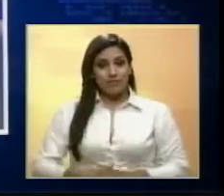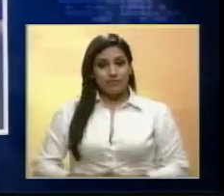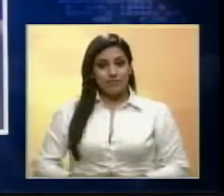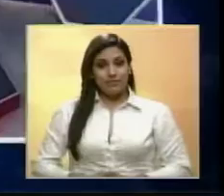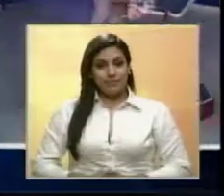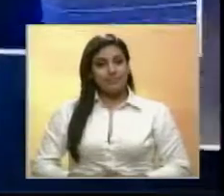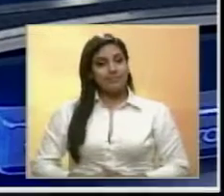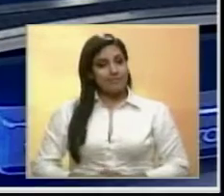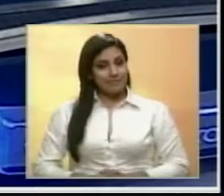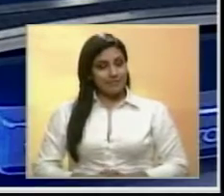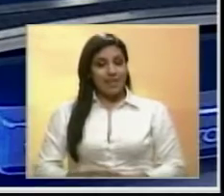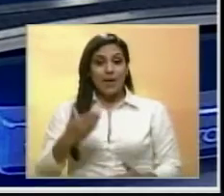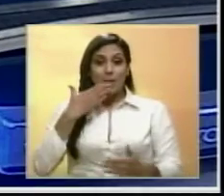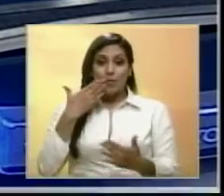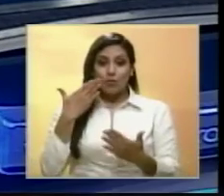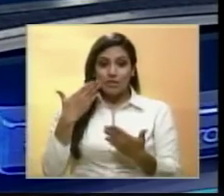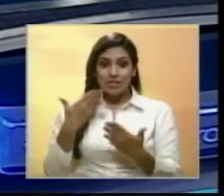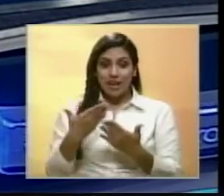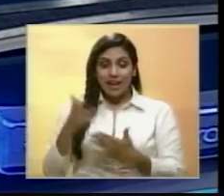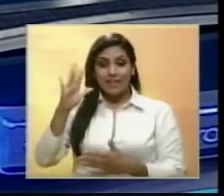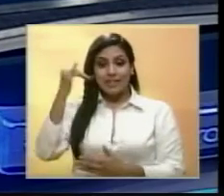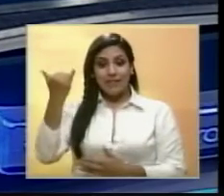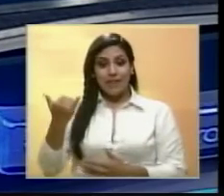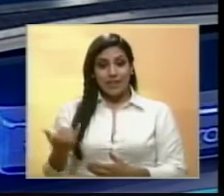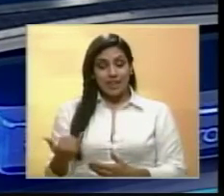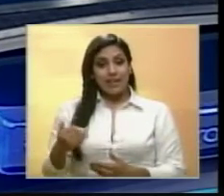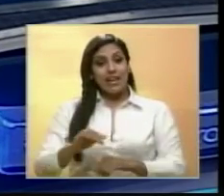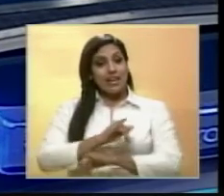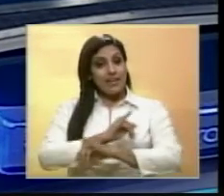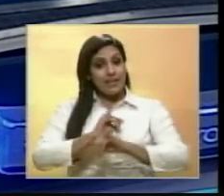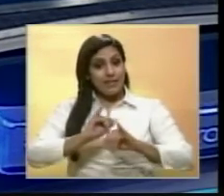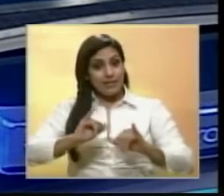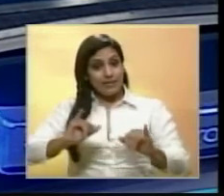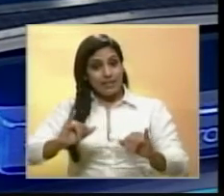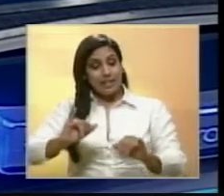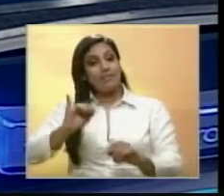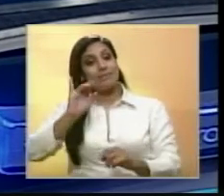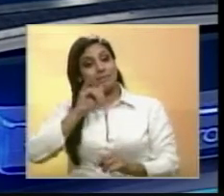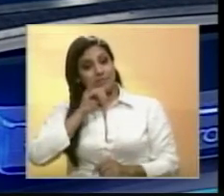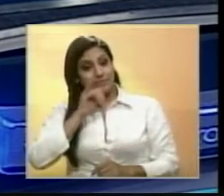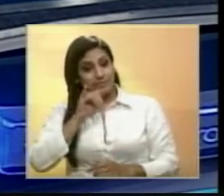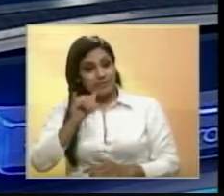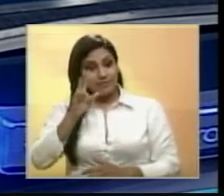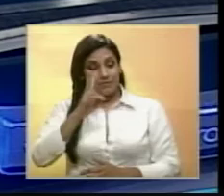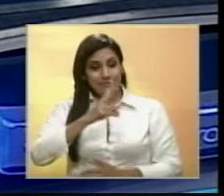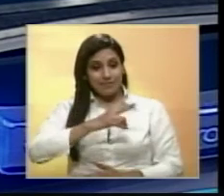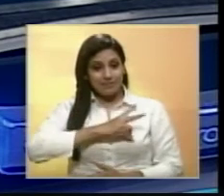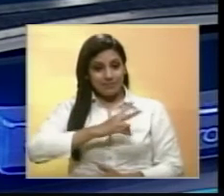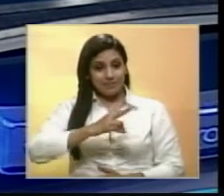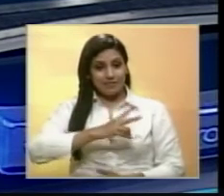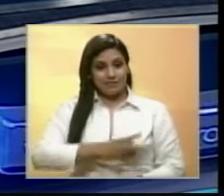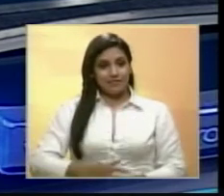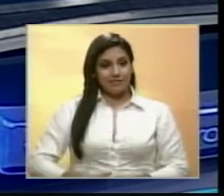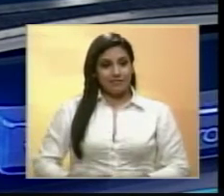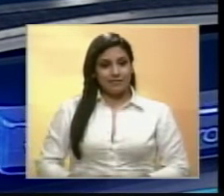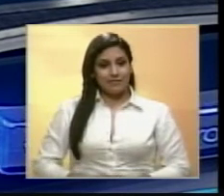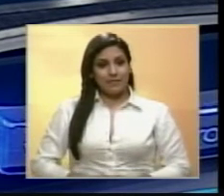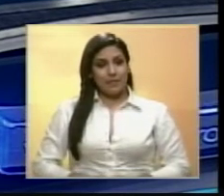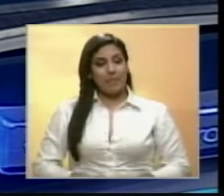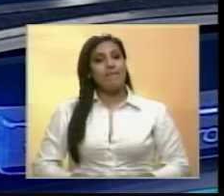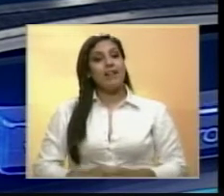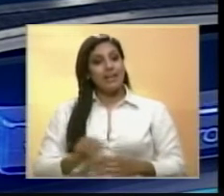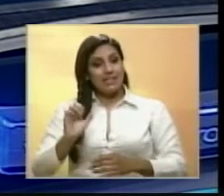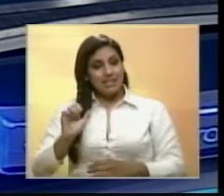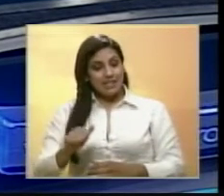Estrellas. Muchísimas gracias, Federica, y de esta manera ponemos punto y final a la presente emisión de su noticiero Venevisión.